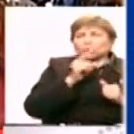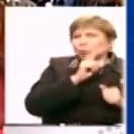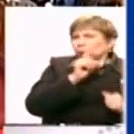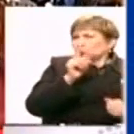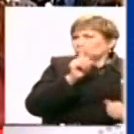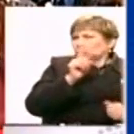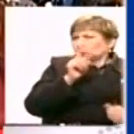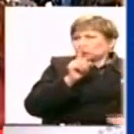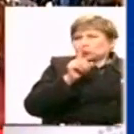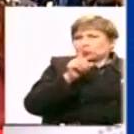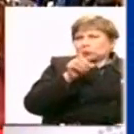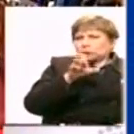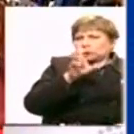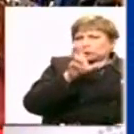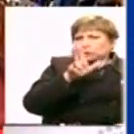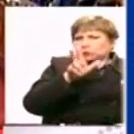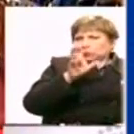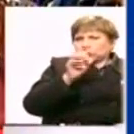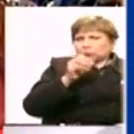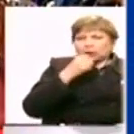convocatoria que debe hacerse.